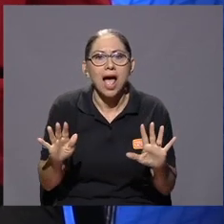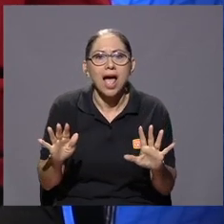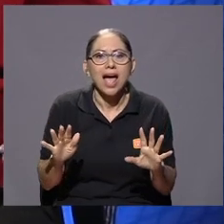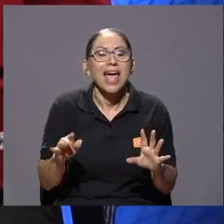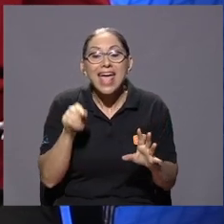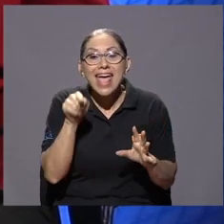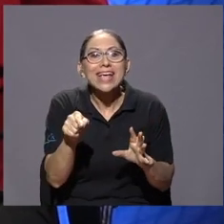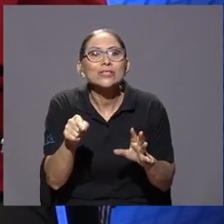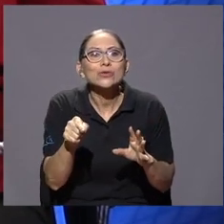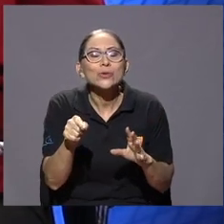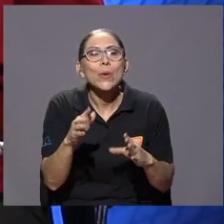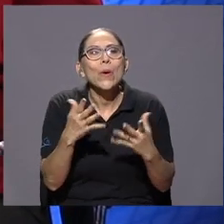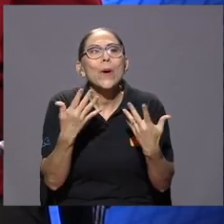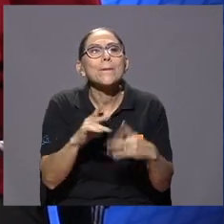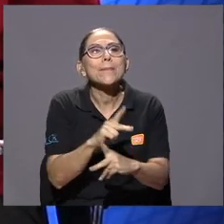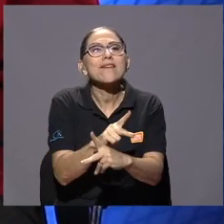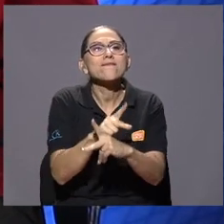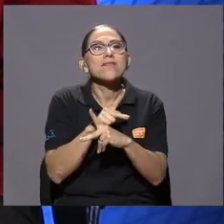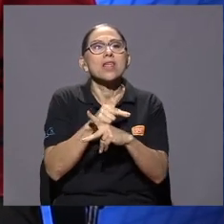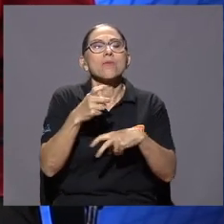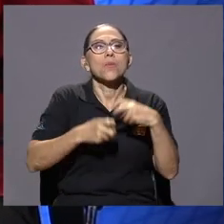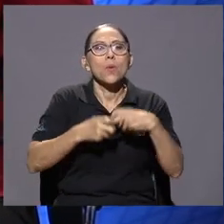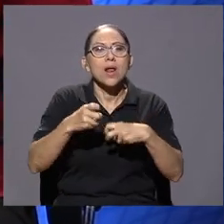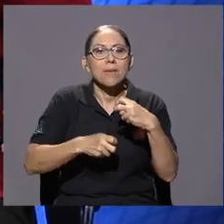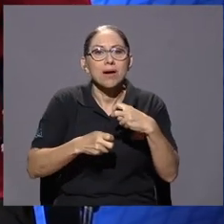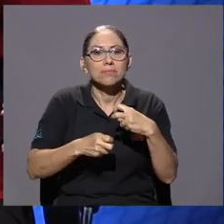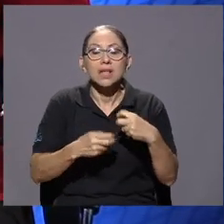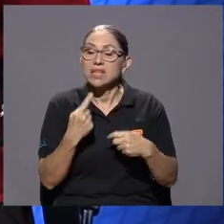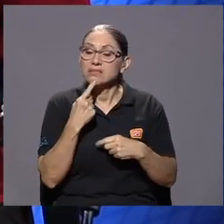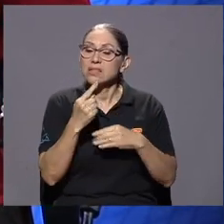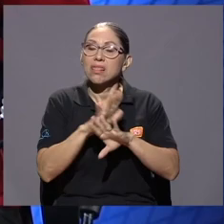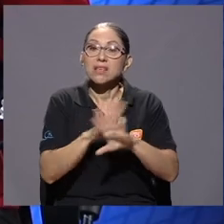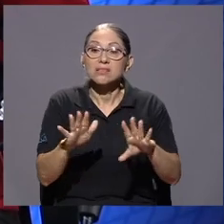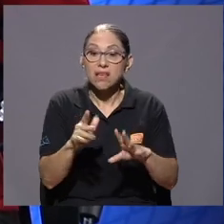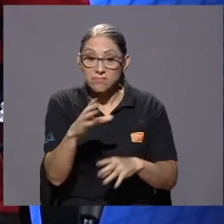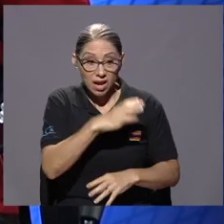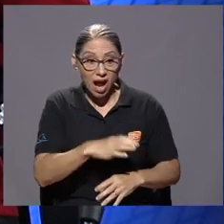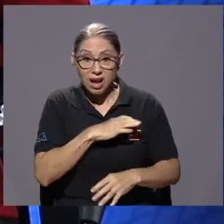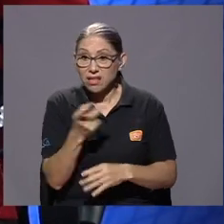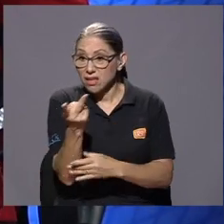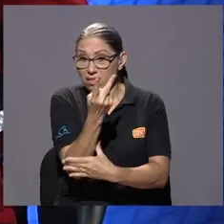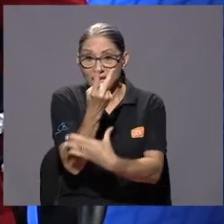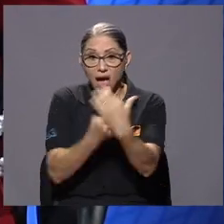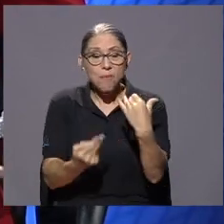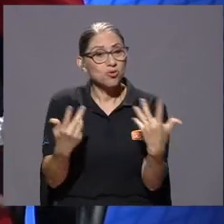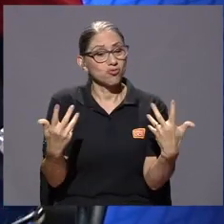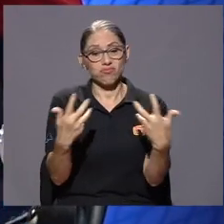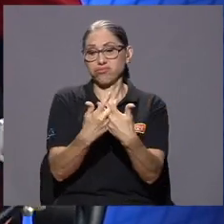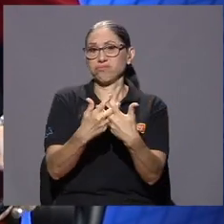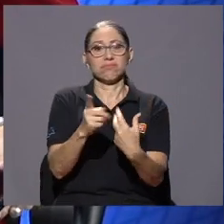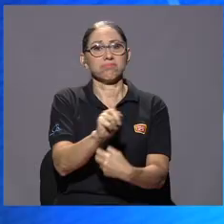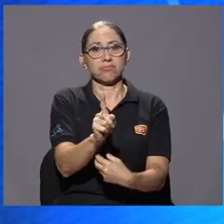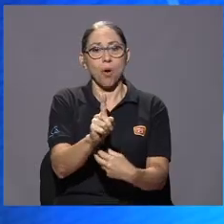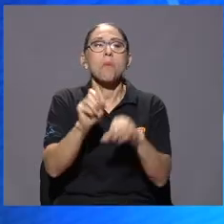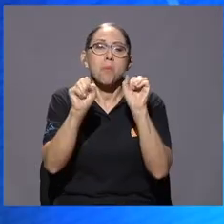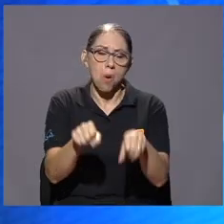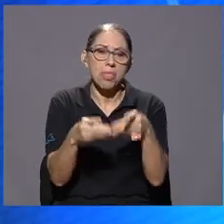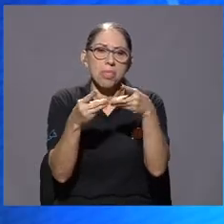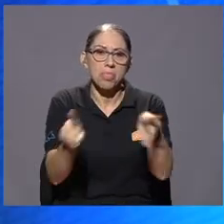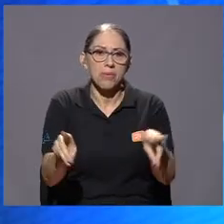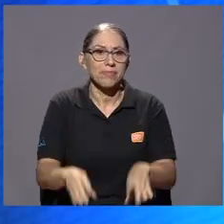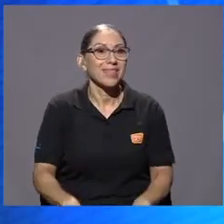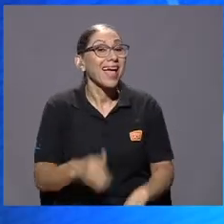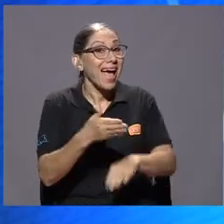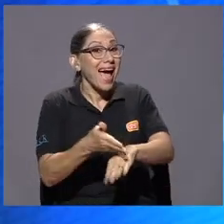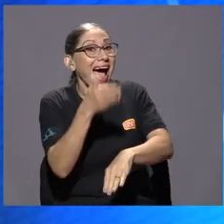haya un problema, sino que se diga por incompatibilidad de caracteres. Sí. Me llama la atención porque antes de que